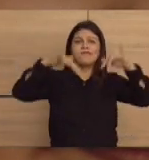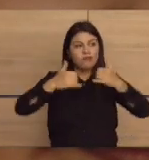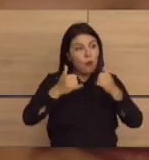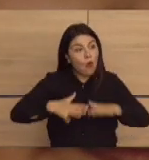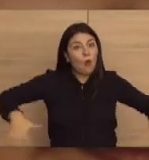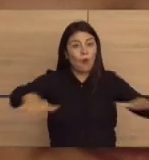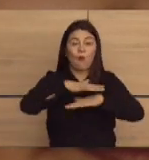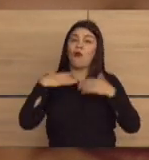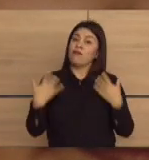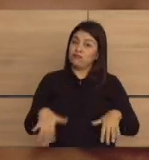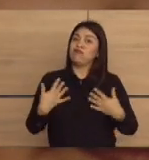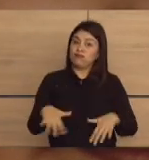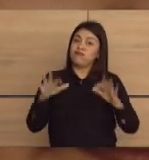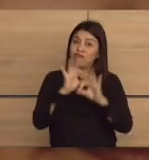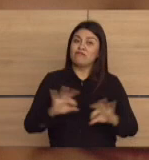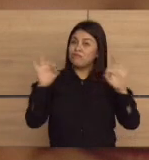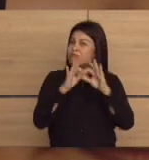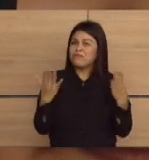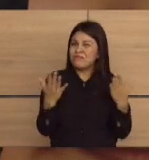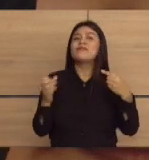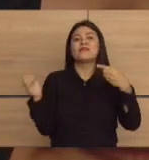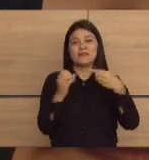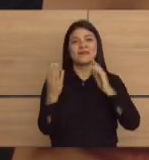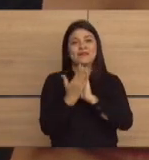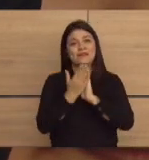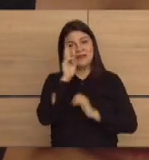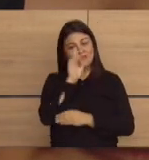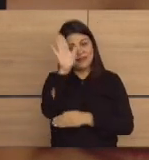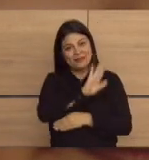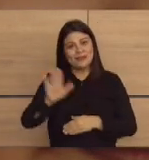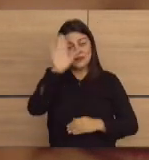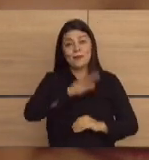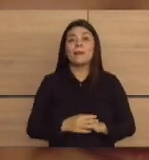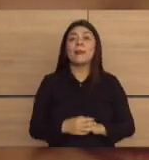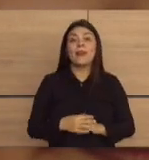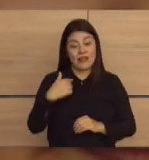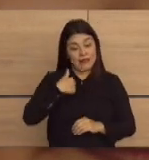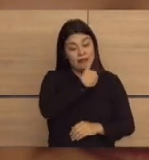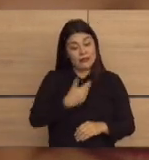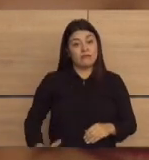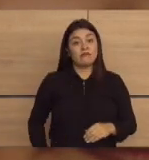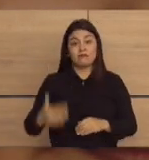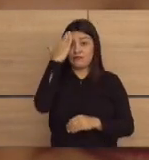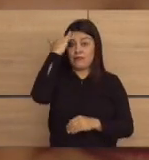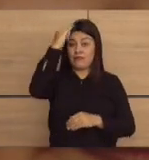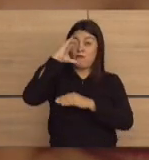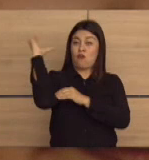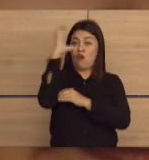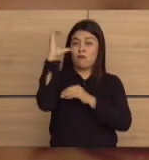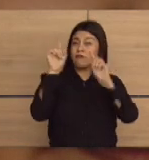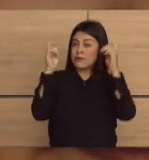importante escenario del Foro Educativo Nacional. Como presidente de la Academia Colombiana de